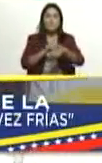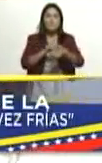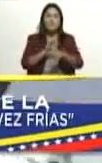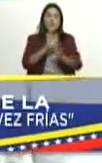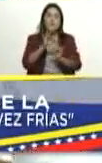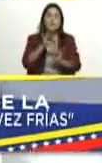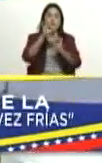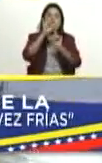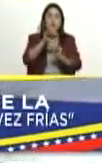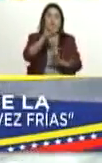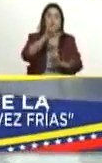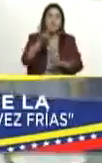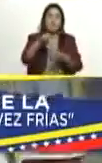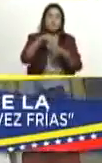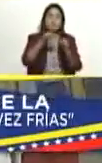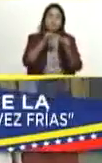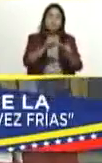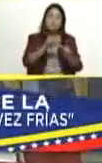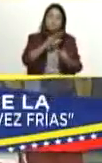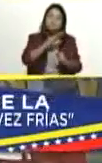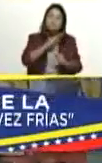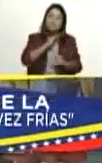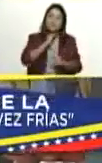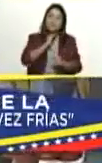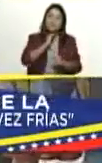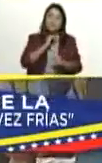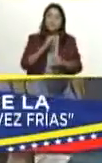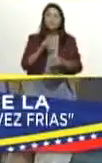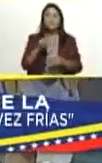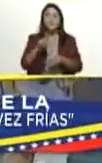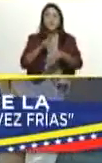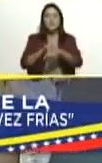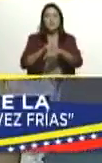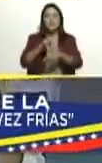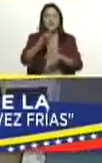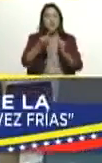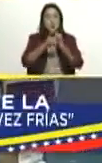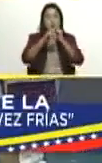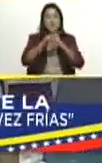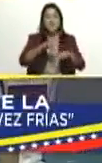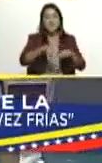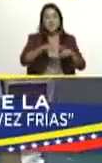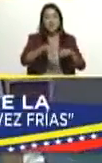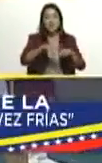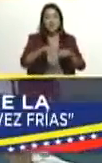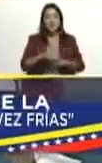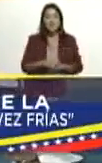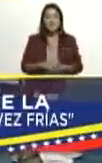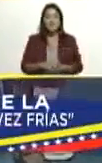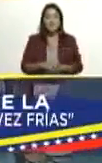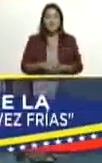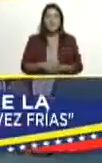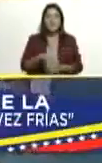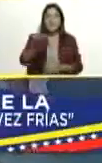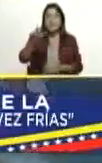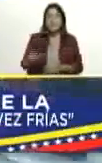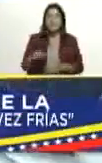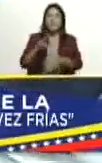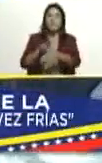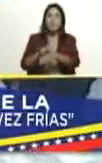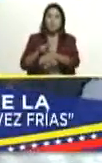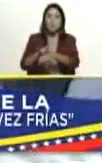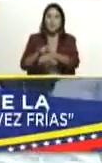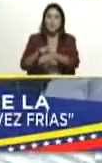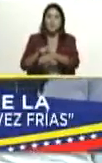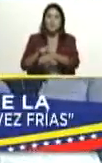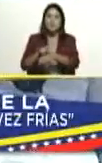intensivos. Jusaima Vargas, licenciada especialista en enfermería en cuidados intensivos pediátricos. Y Desiré Castellano, licenciada especialista